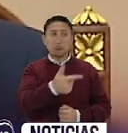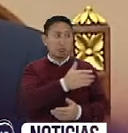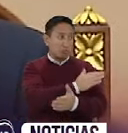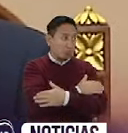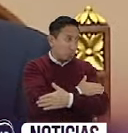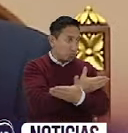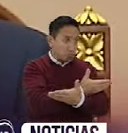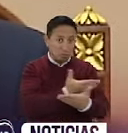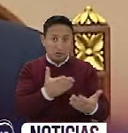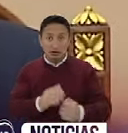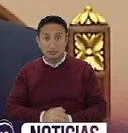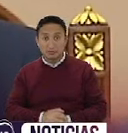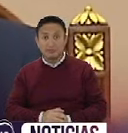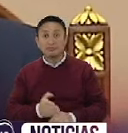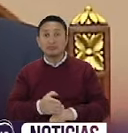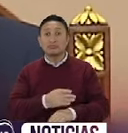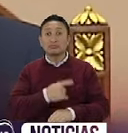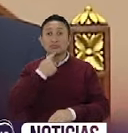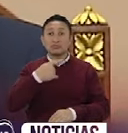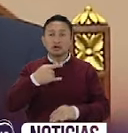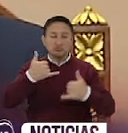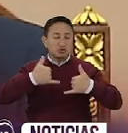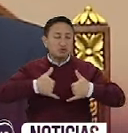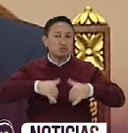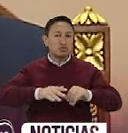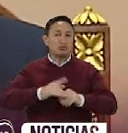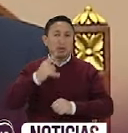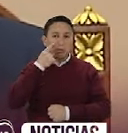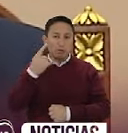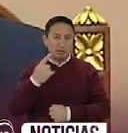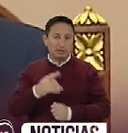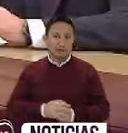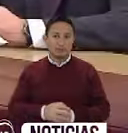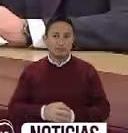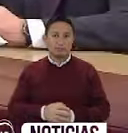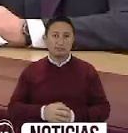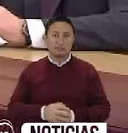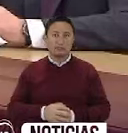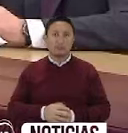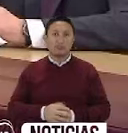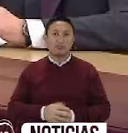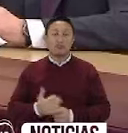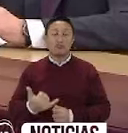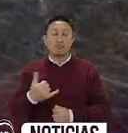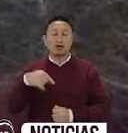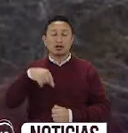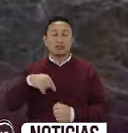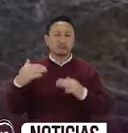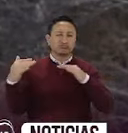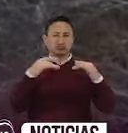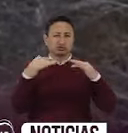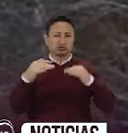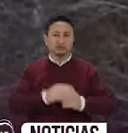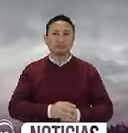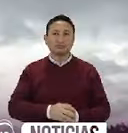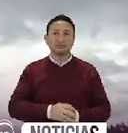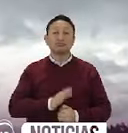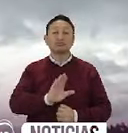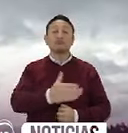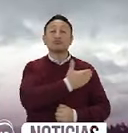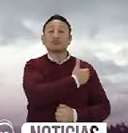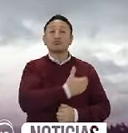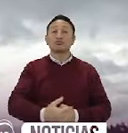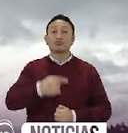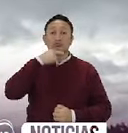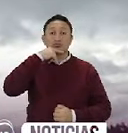eso. Y como ya se ha dicho, continuaremos con estas pruebas, incluso en condiciones de combate. El presidente de Rusia señaló